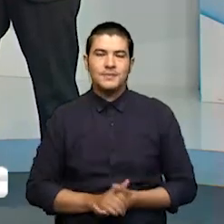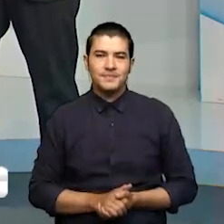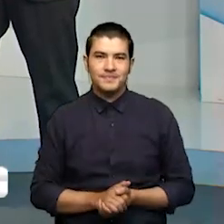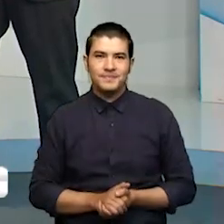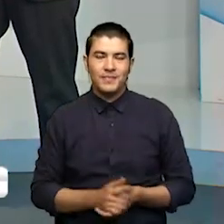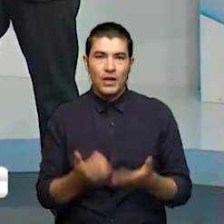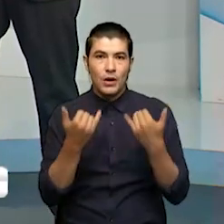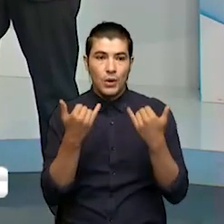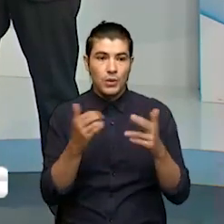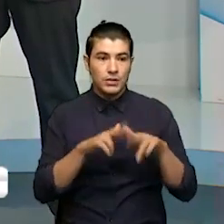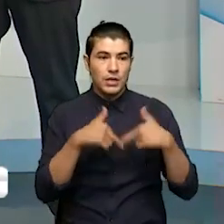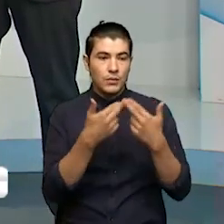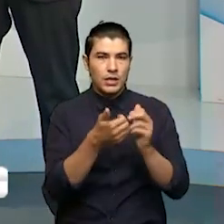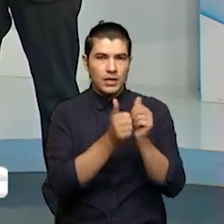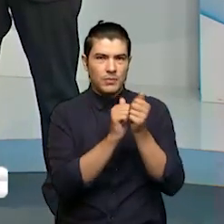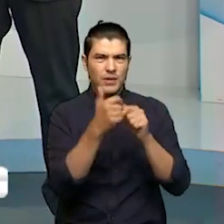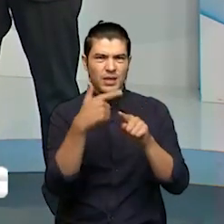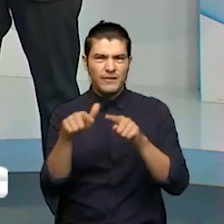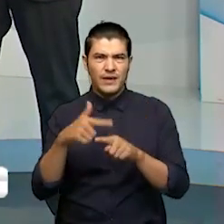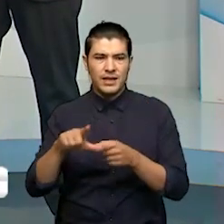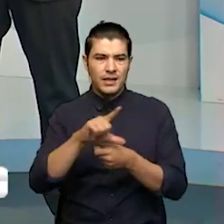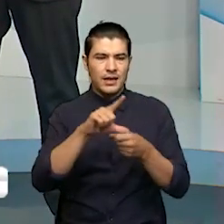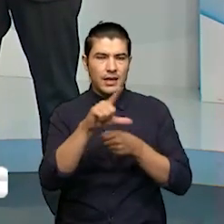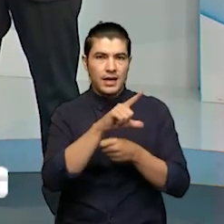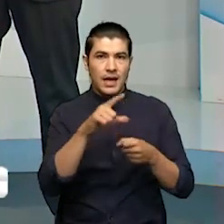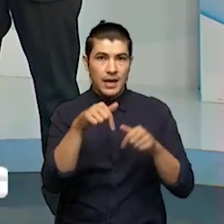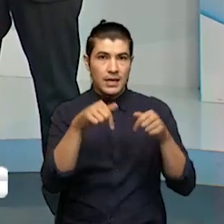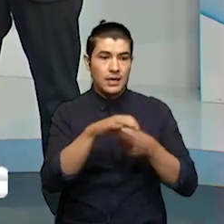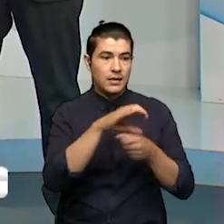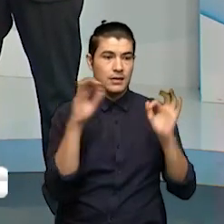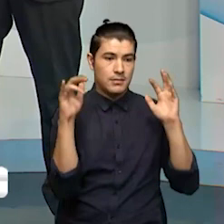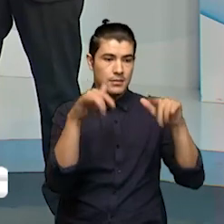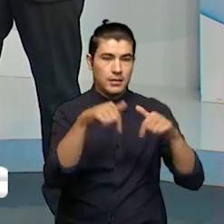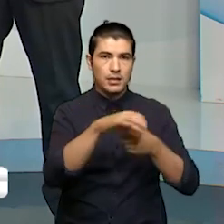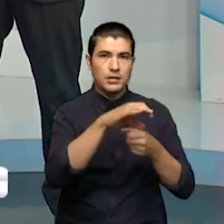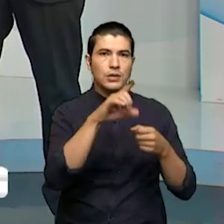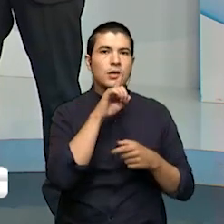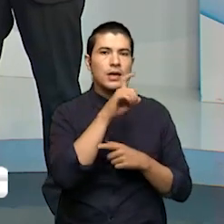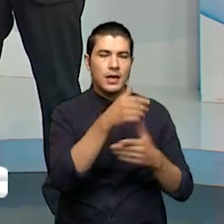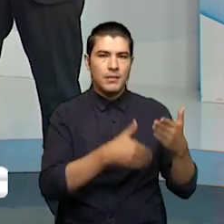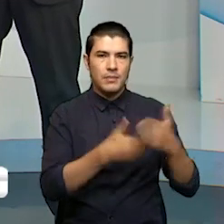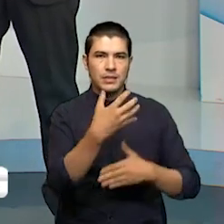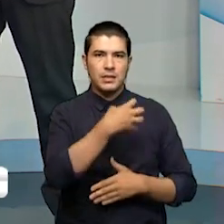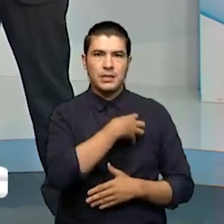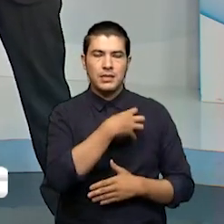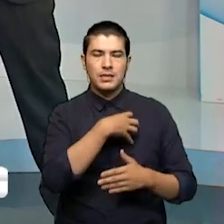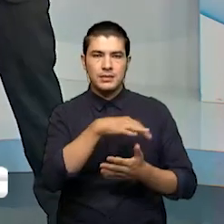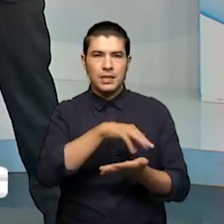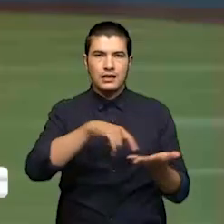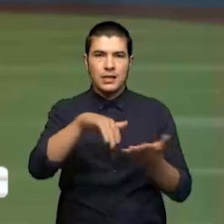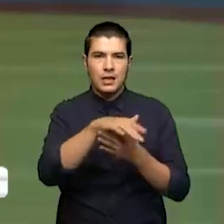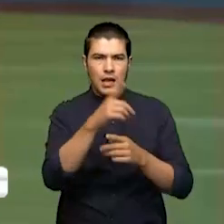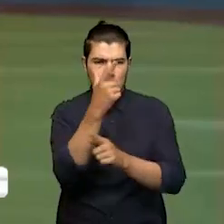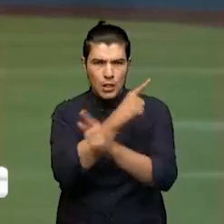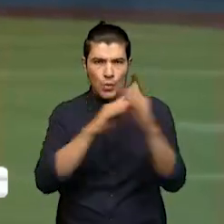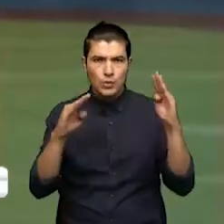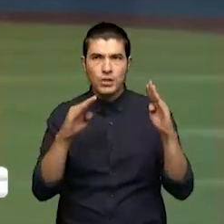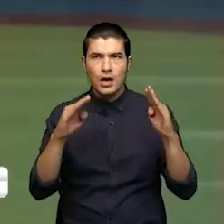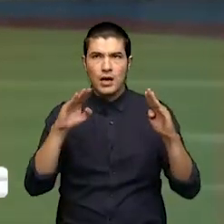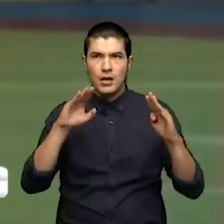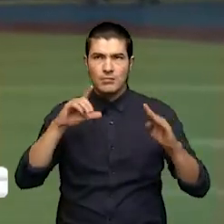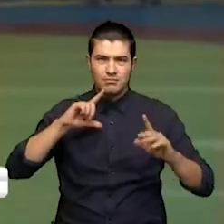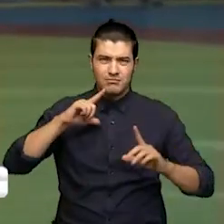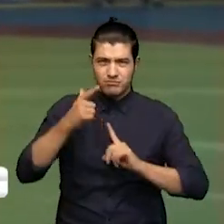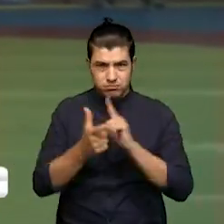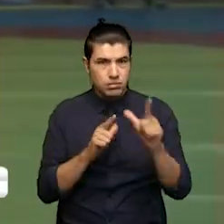Y desde hoy se reúnen deportistas de diferentes ligas del país en Bucaramanga para dar competencia en la Copa Santander de lucha olímpica.